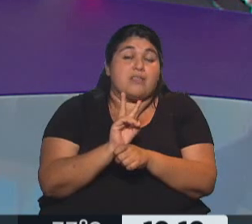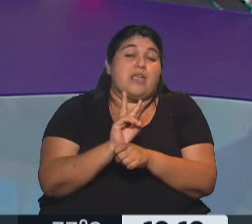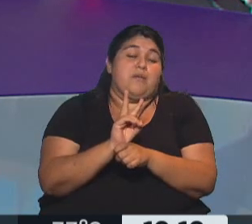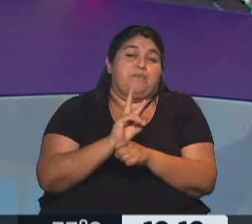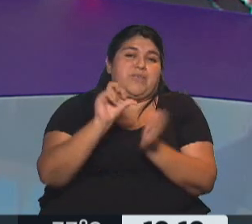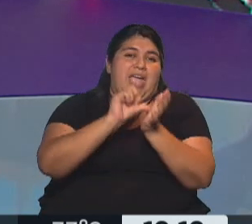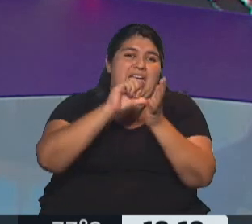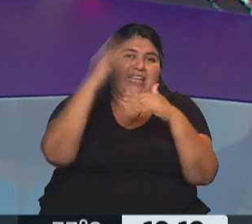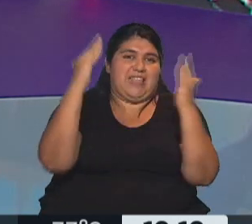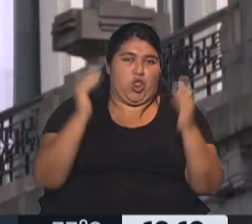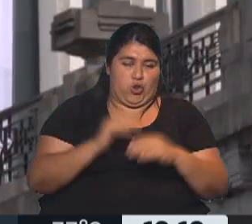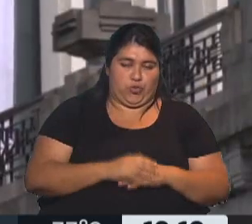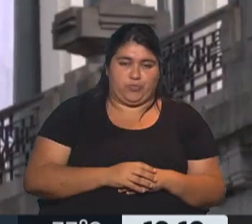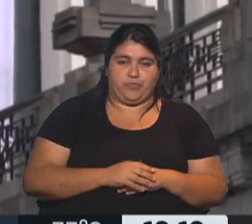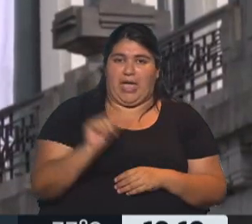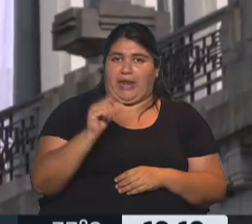creado recientemente.